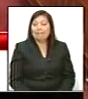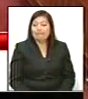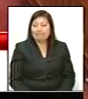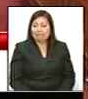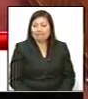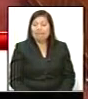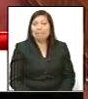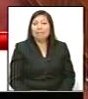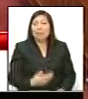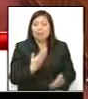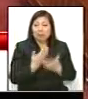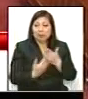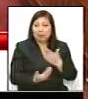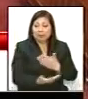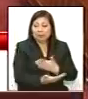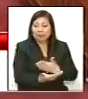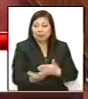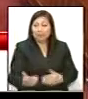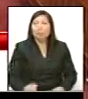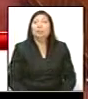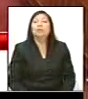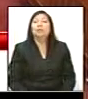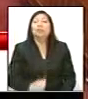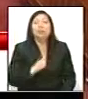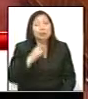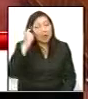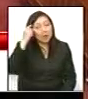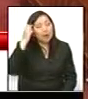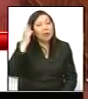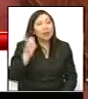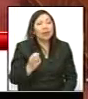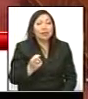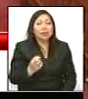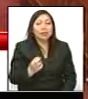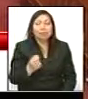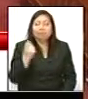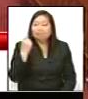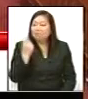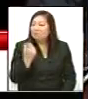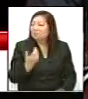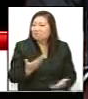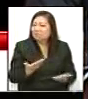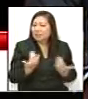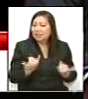Gracias, presidente. Muy buenos días. Sí, y yo creo que la vez pasada no se entendió bien